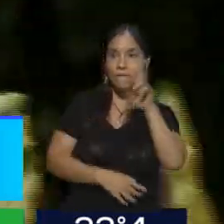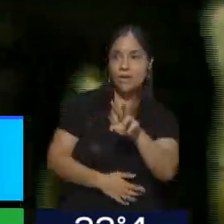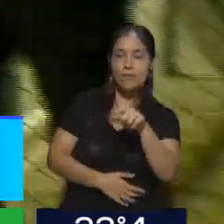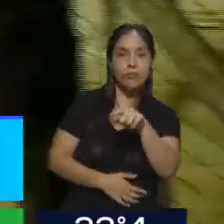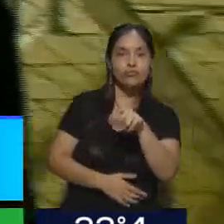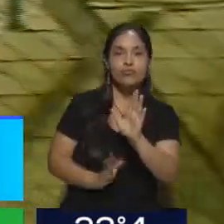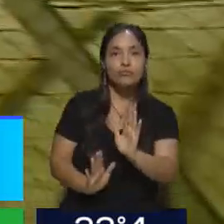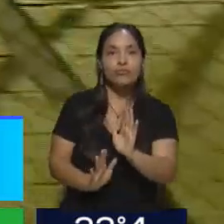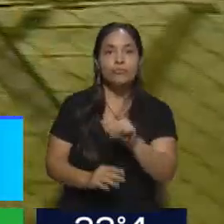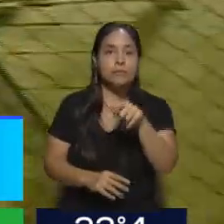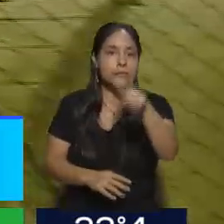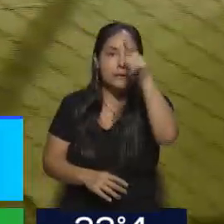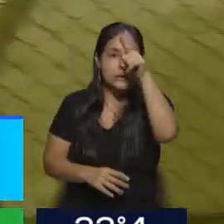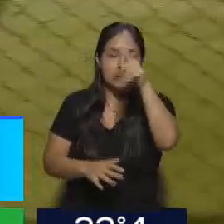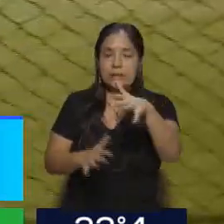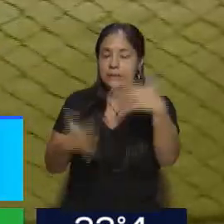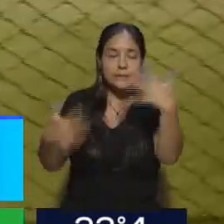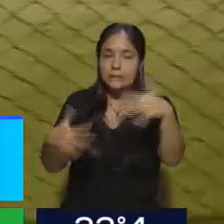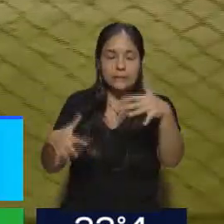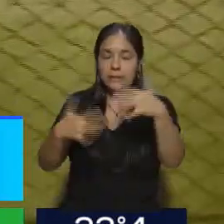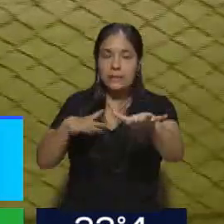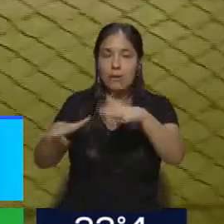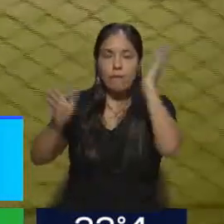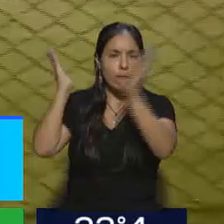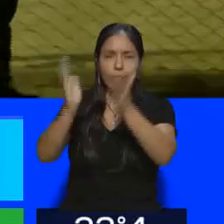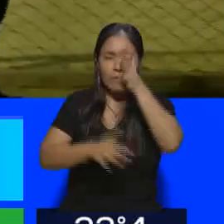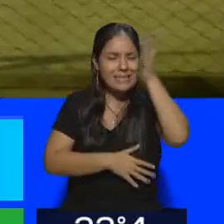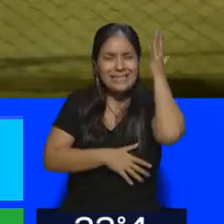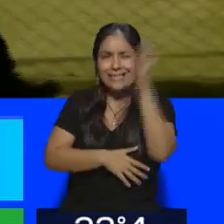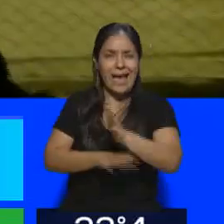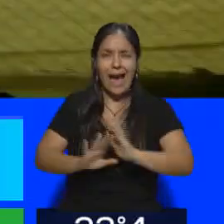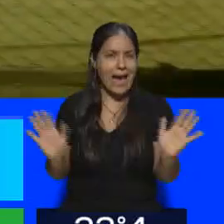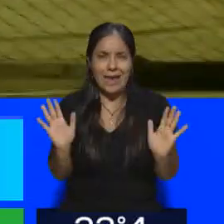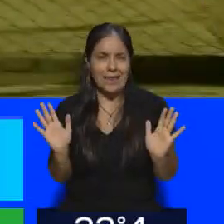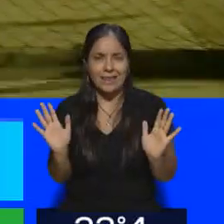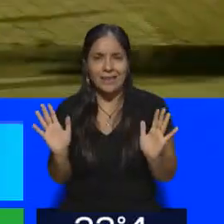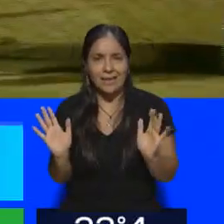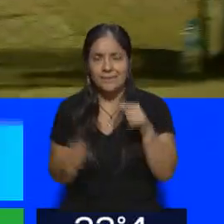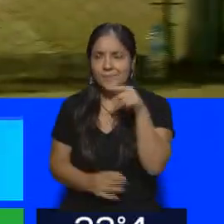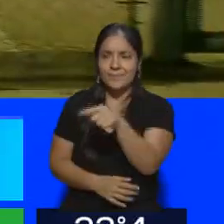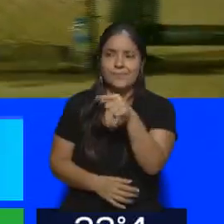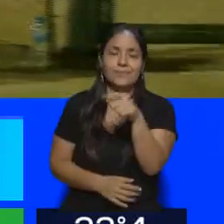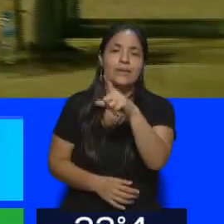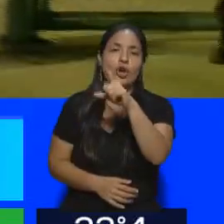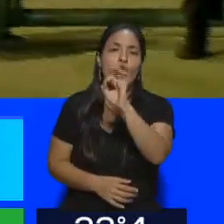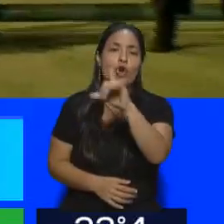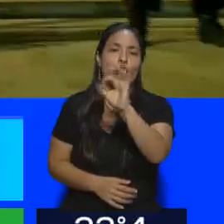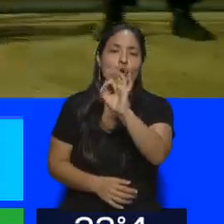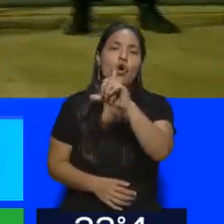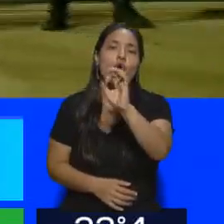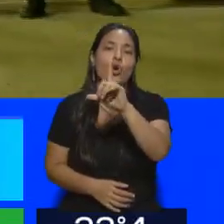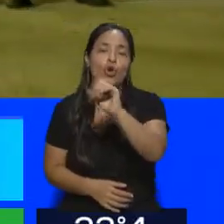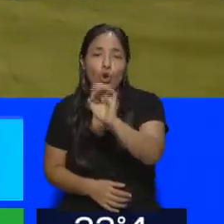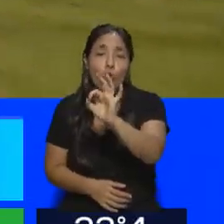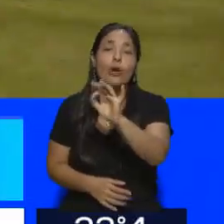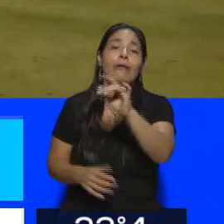tenido que sortear situaciones de mucha violencia, de hinchas del Colo-Colo que no han venido a la